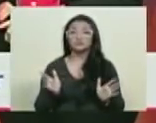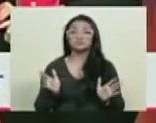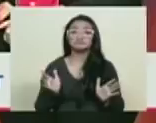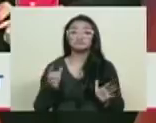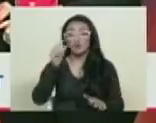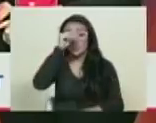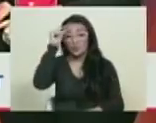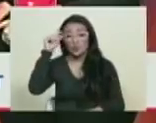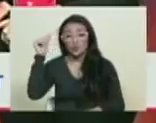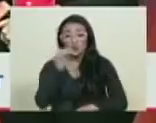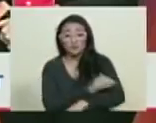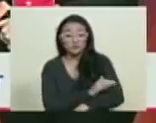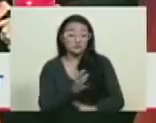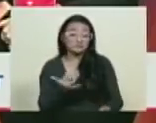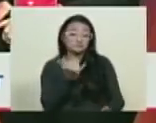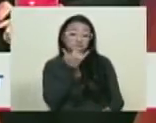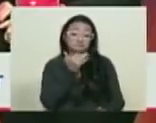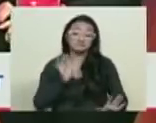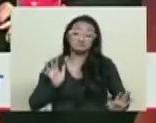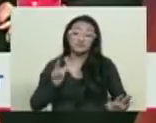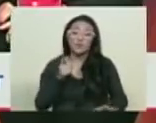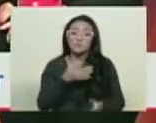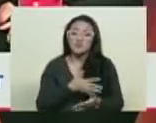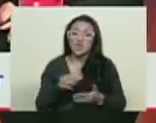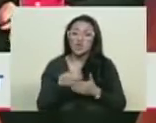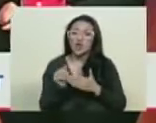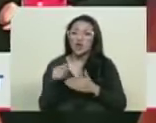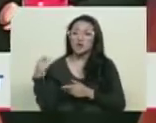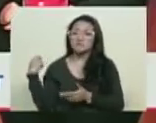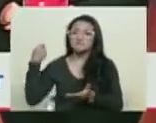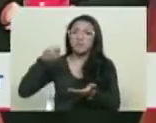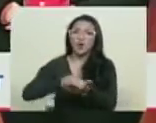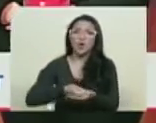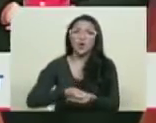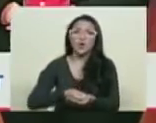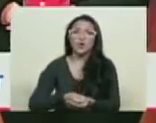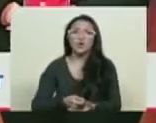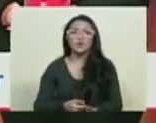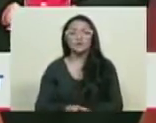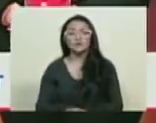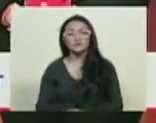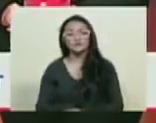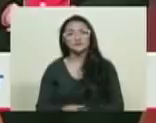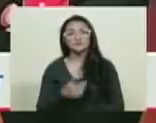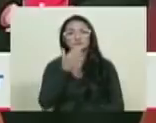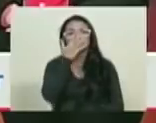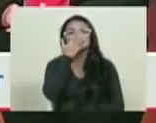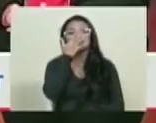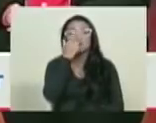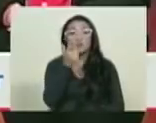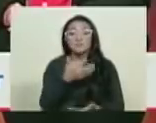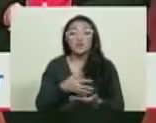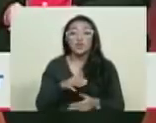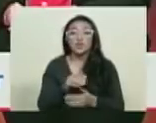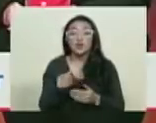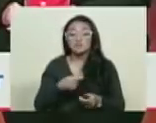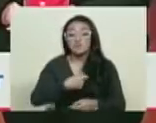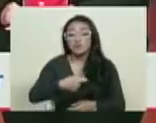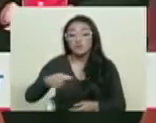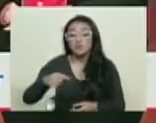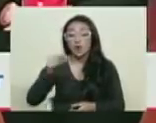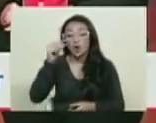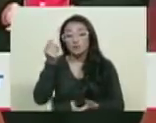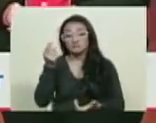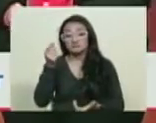en ese sentido se equivocó un millón de dólares me dieron un millón para que sepan ahora el milloncito dólares cero repartido entre julio